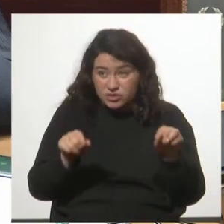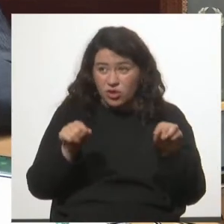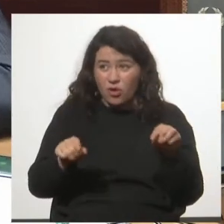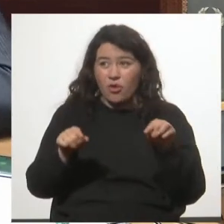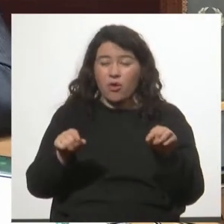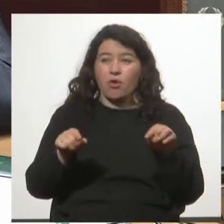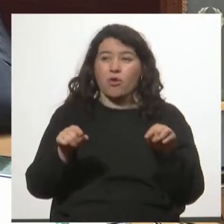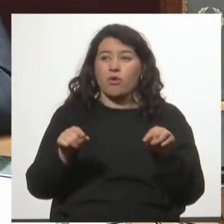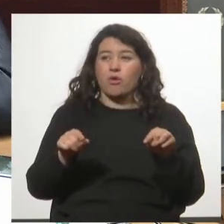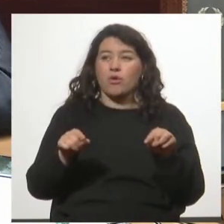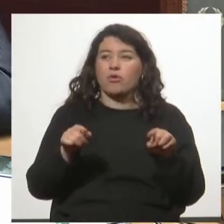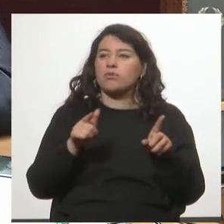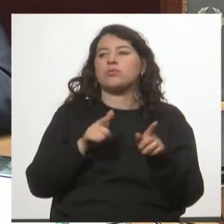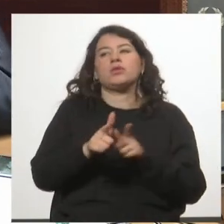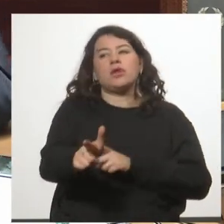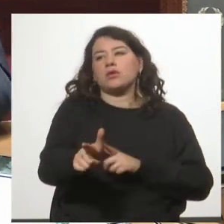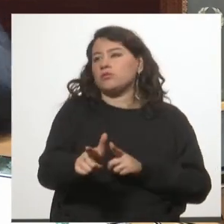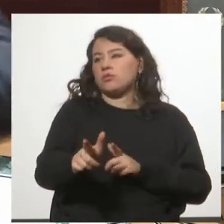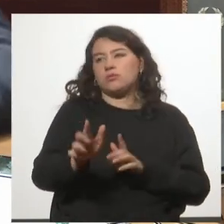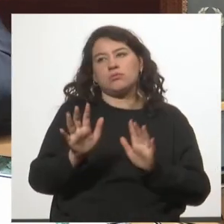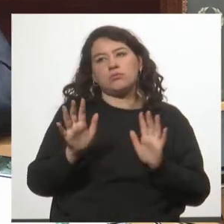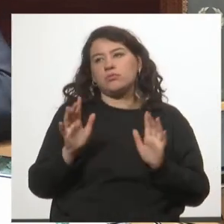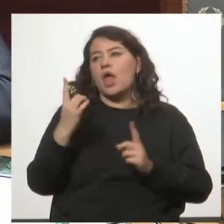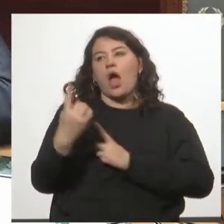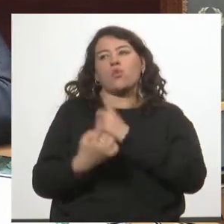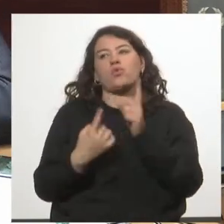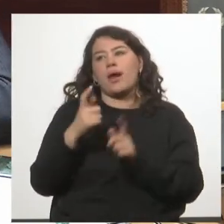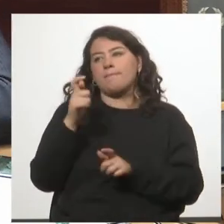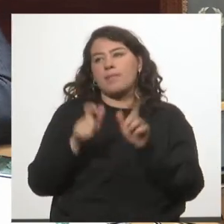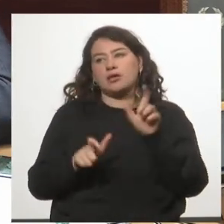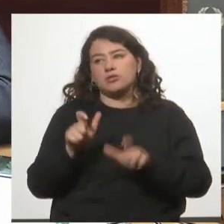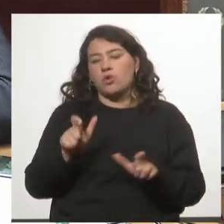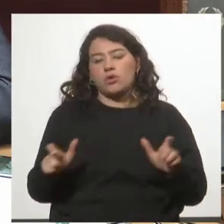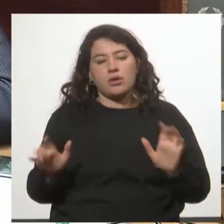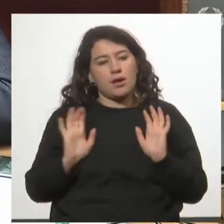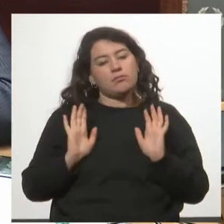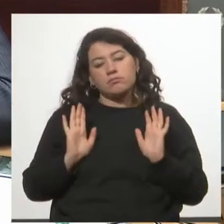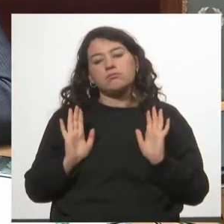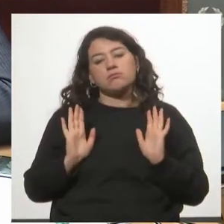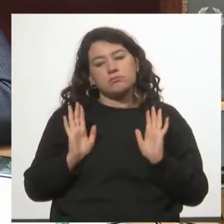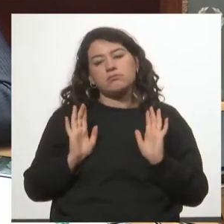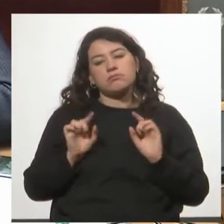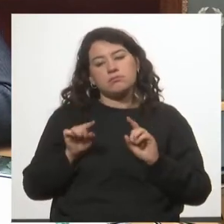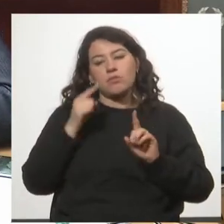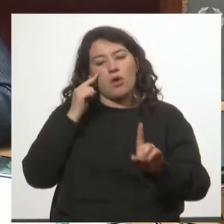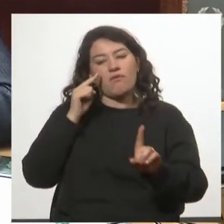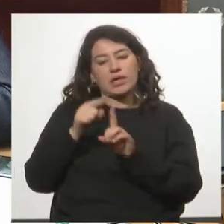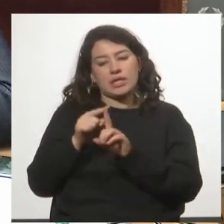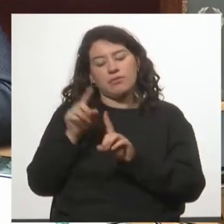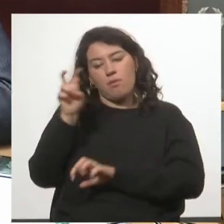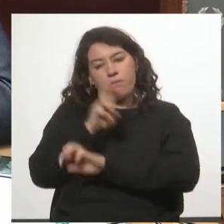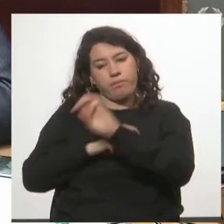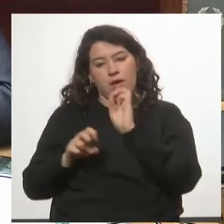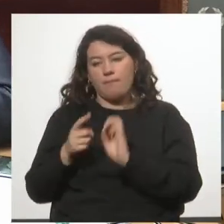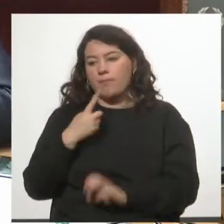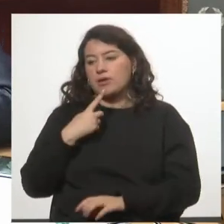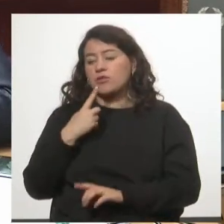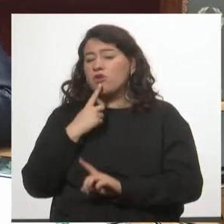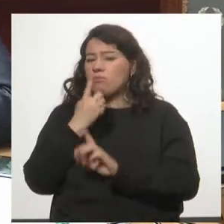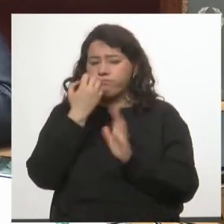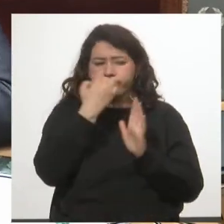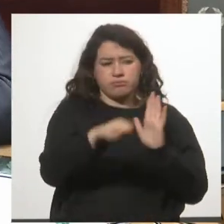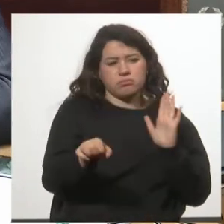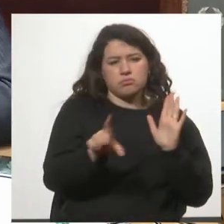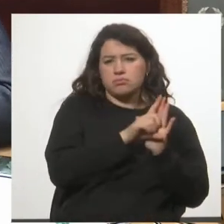obra directa de algunas personas que tenían una finalidad claramente política no respetar la ley